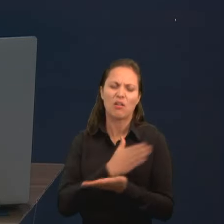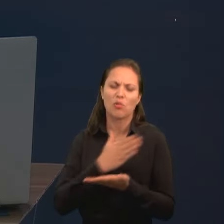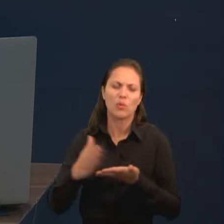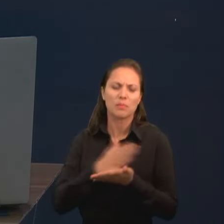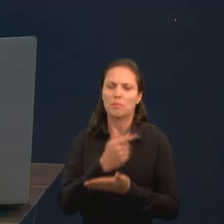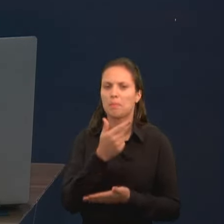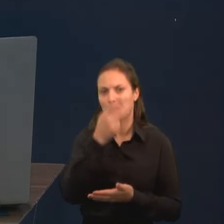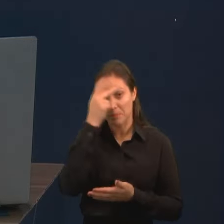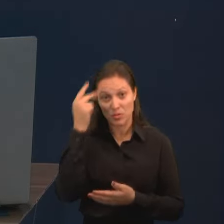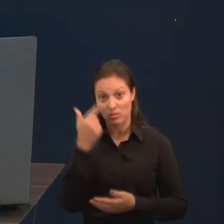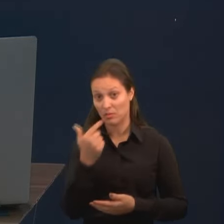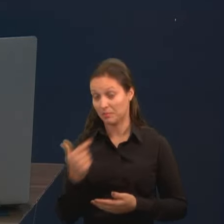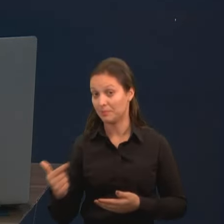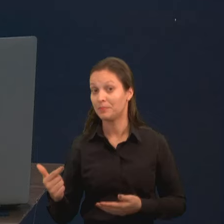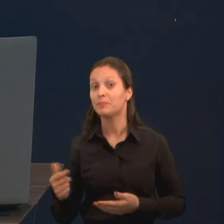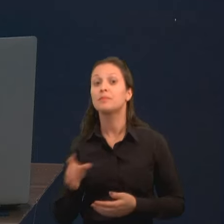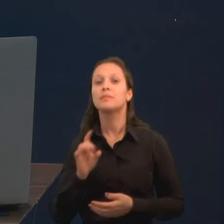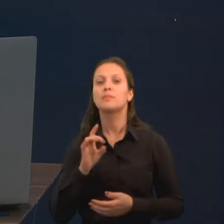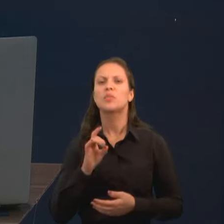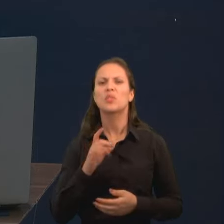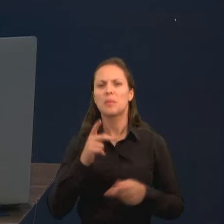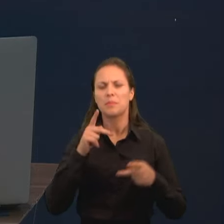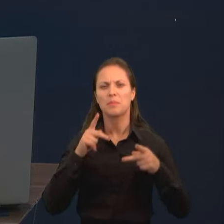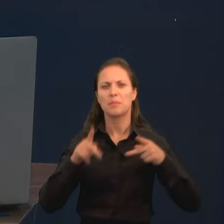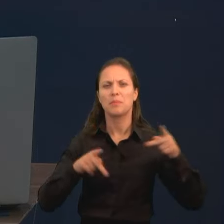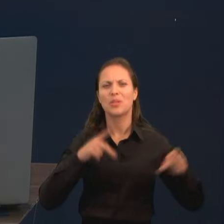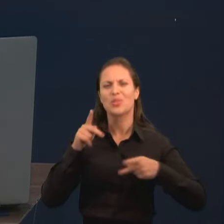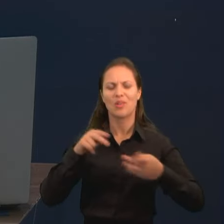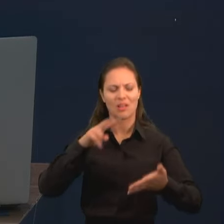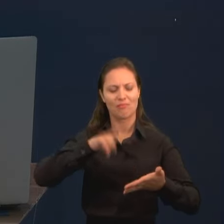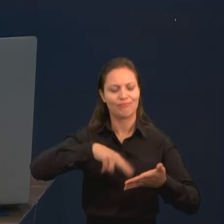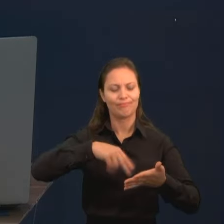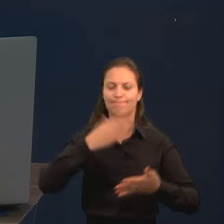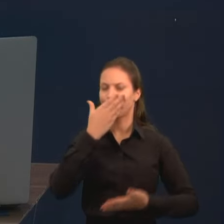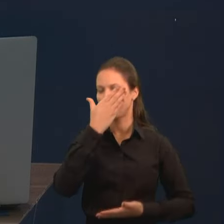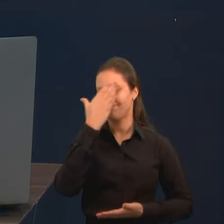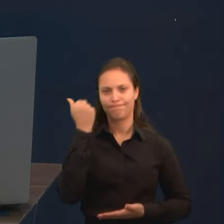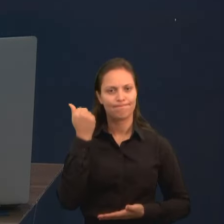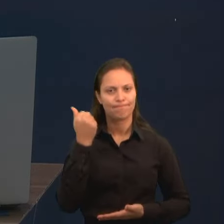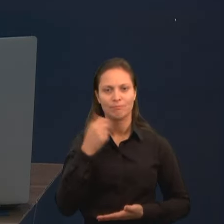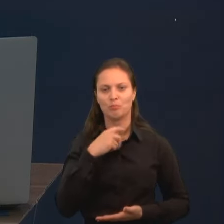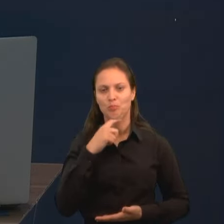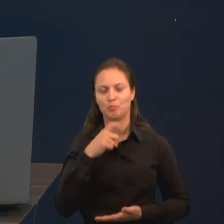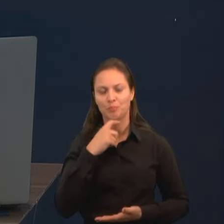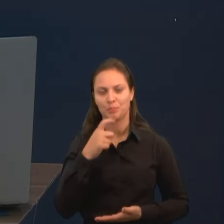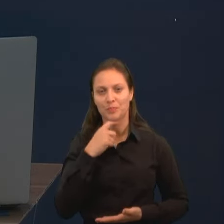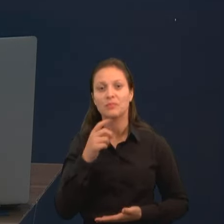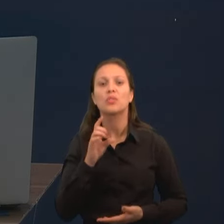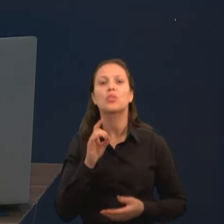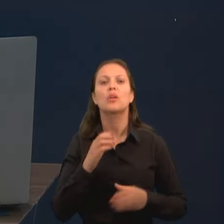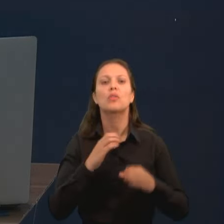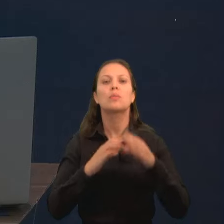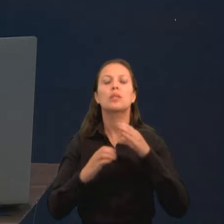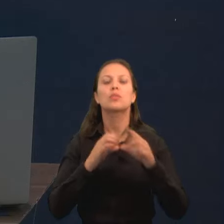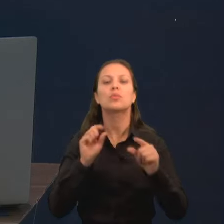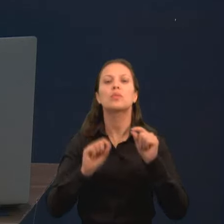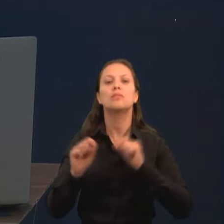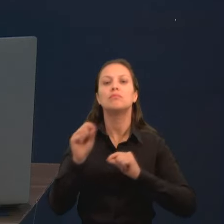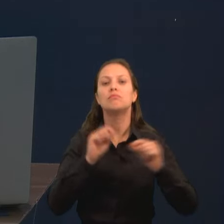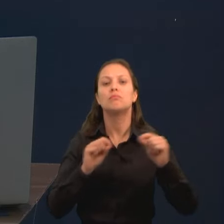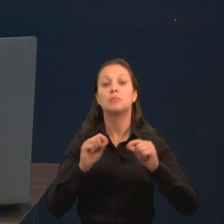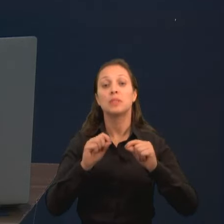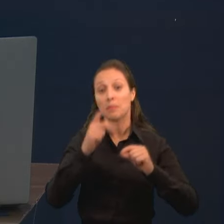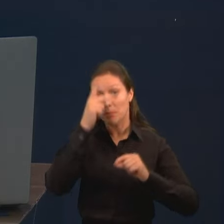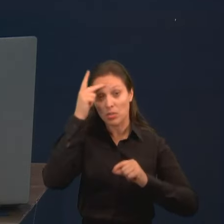que no llegaban, teníamos un público iletrado, prácticamente la comunicación social se daba desde